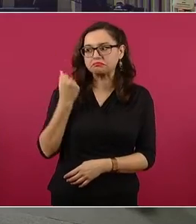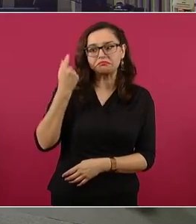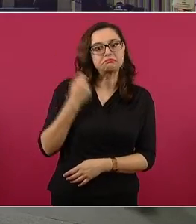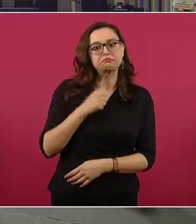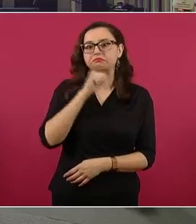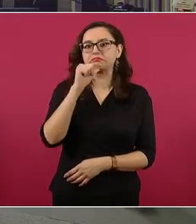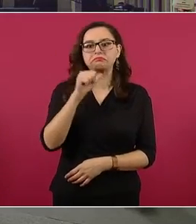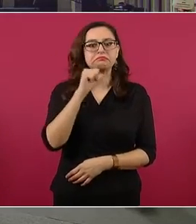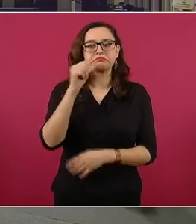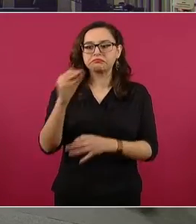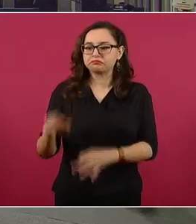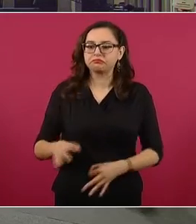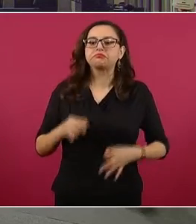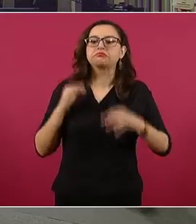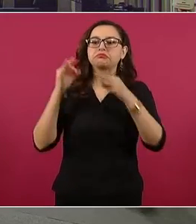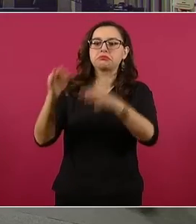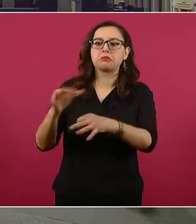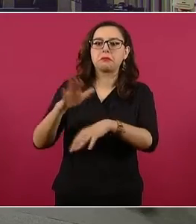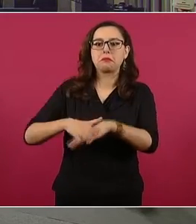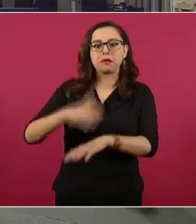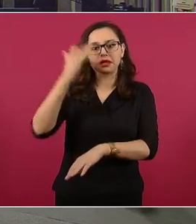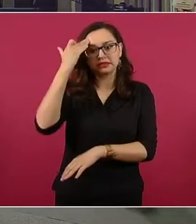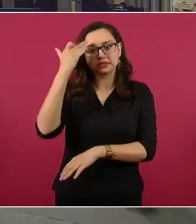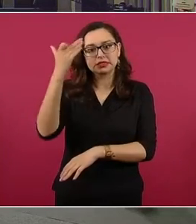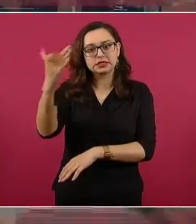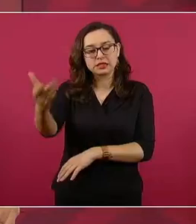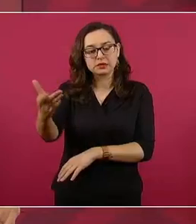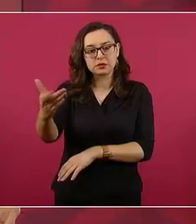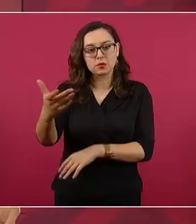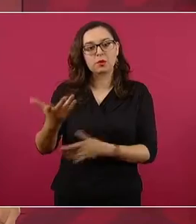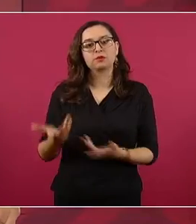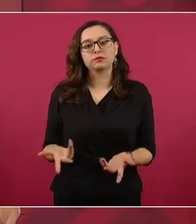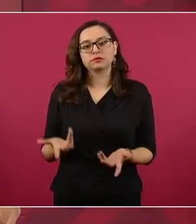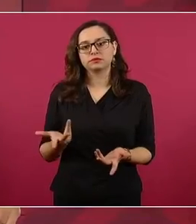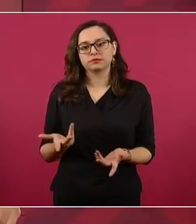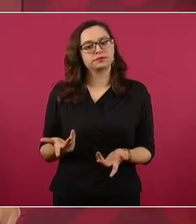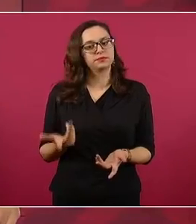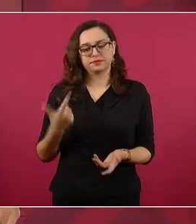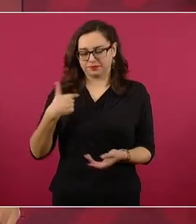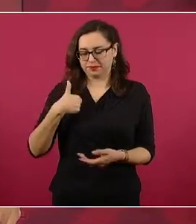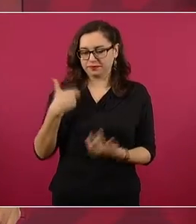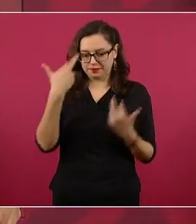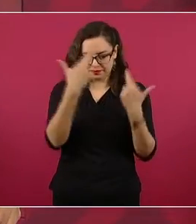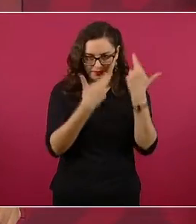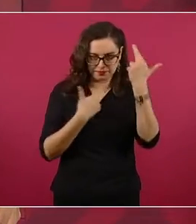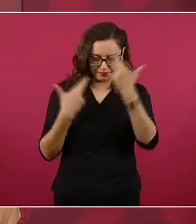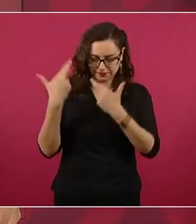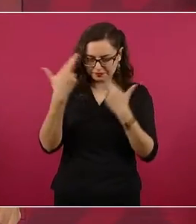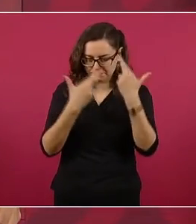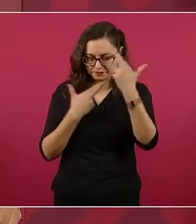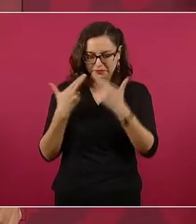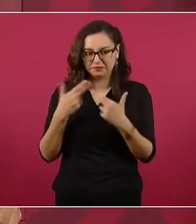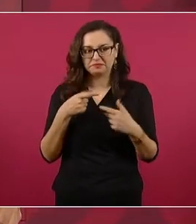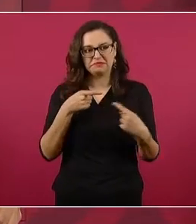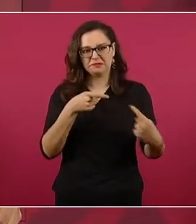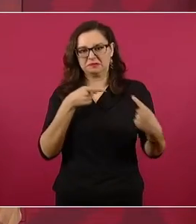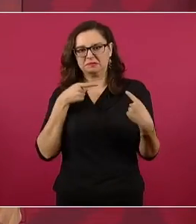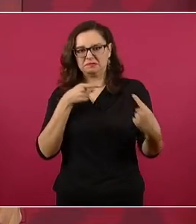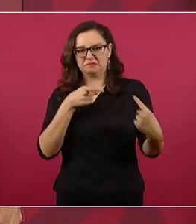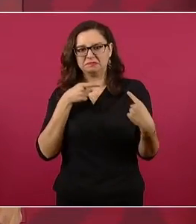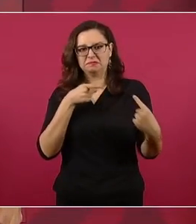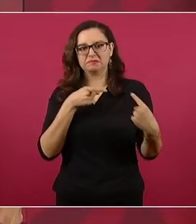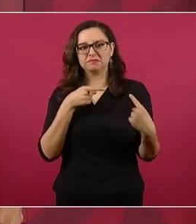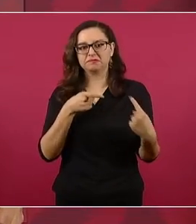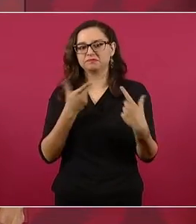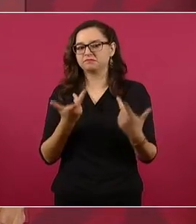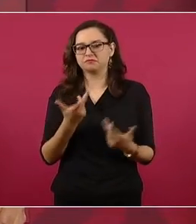se había modificado el contrato colectivo y en una revisión hubieron algunas resistencias, incluso al interior